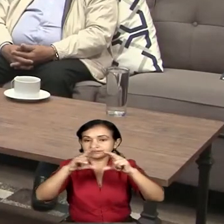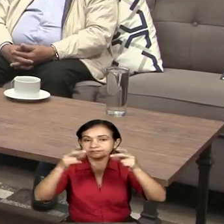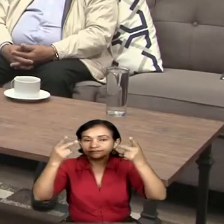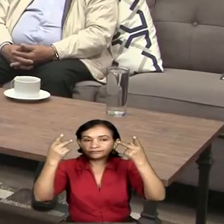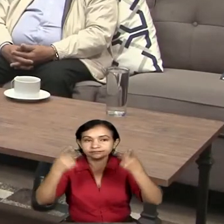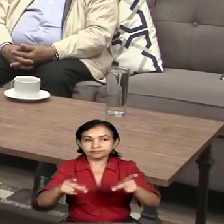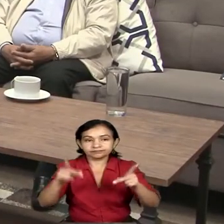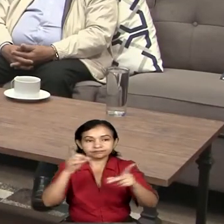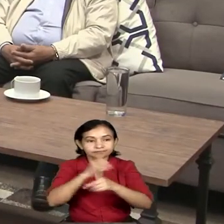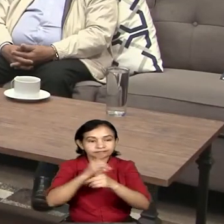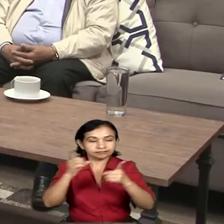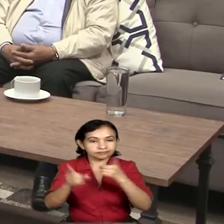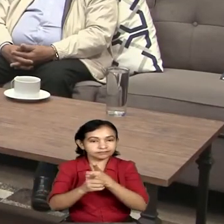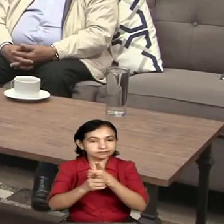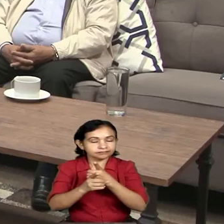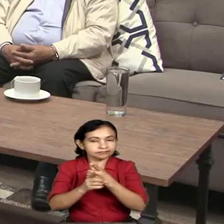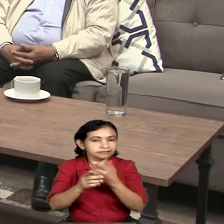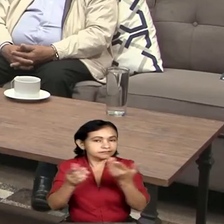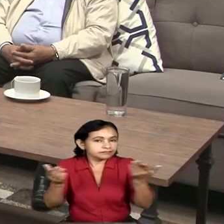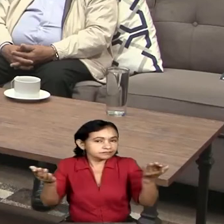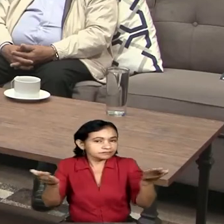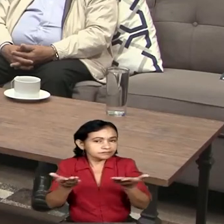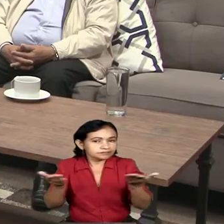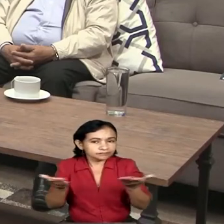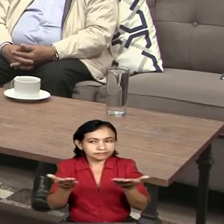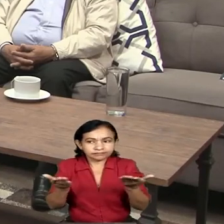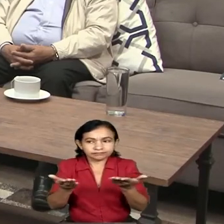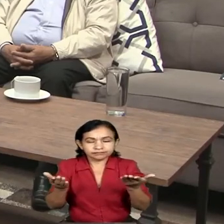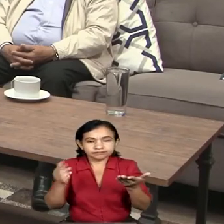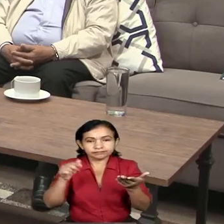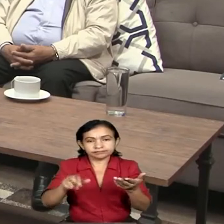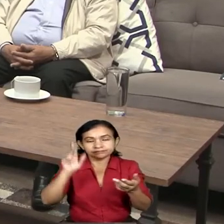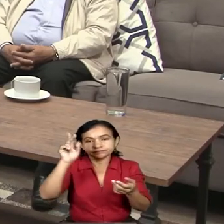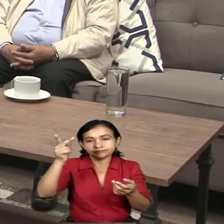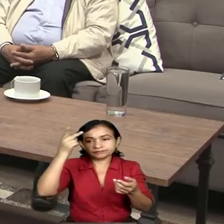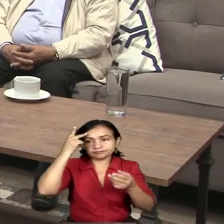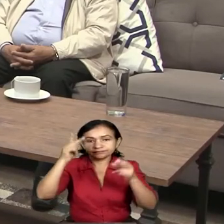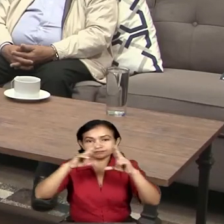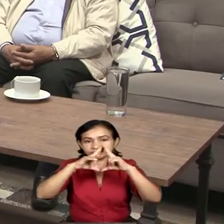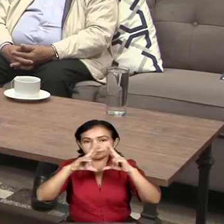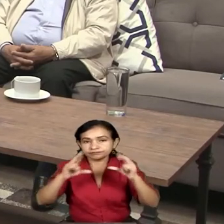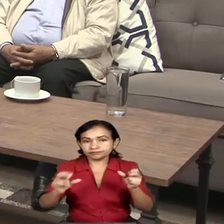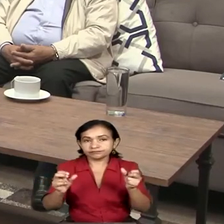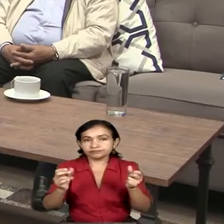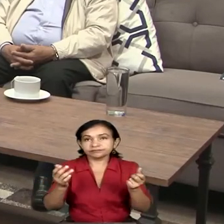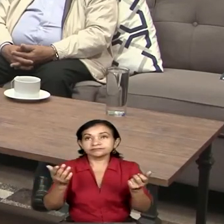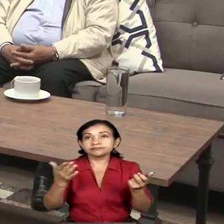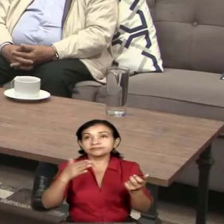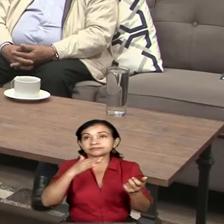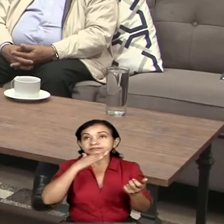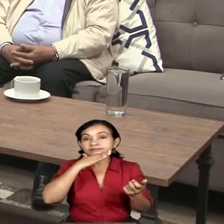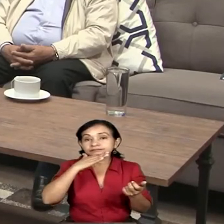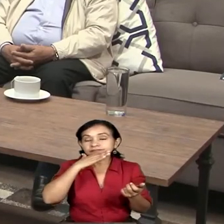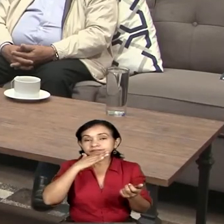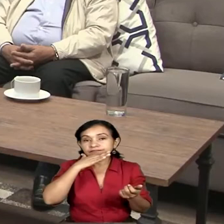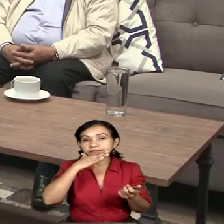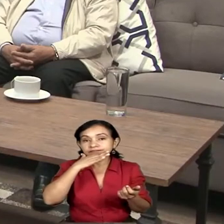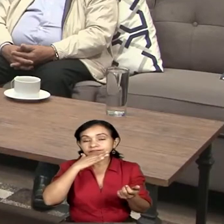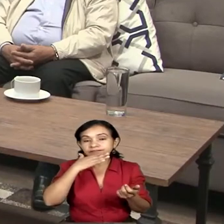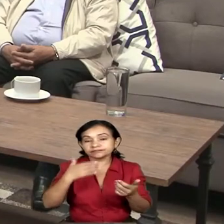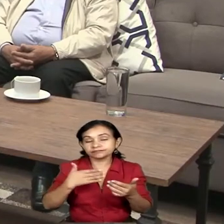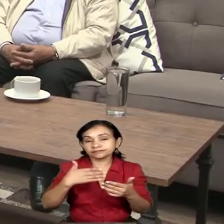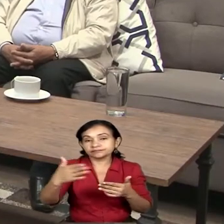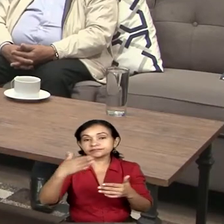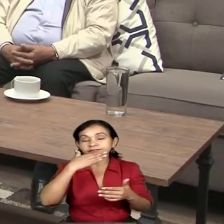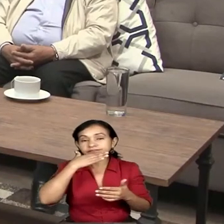están obligados. Pero un político nicaragüense que haga política nicaragüense me pareciese, es inaudito, cuán